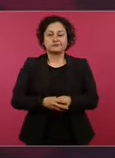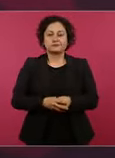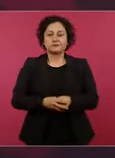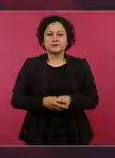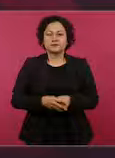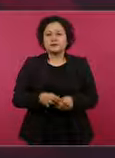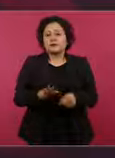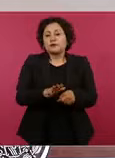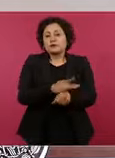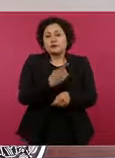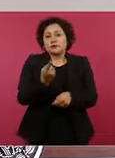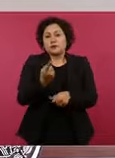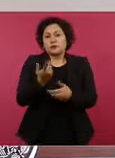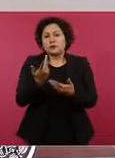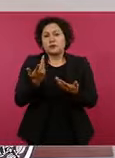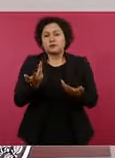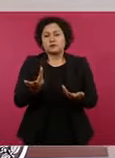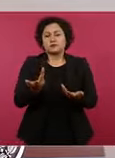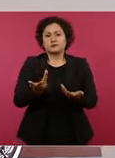reducir